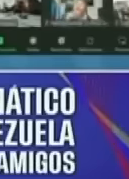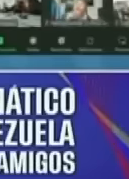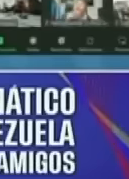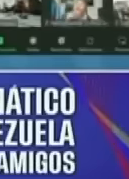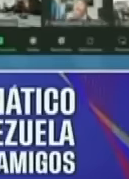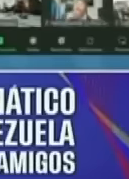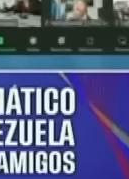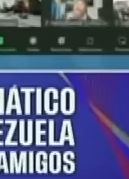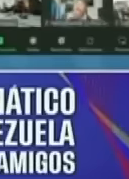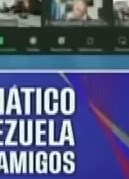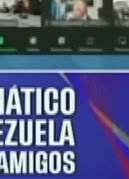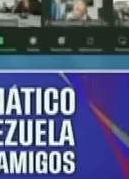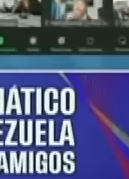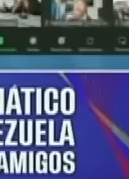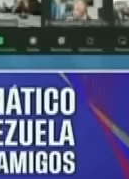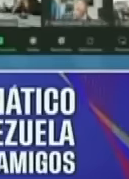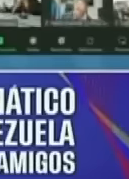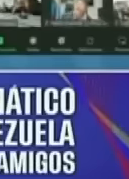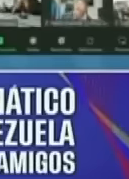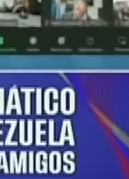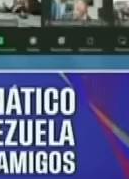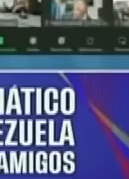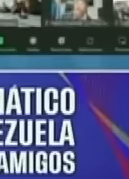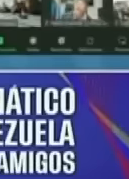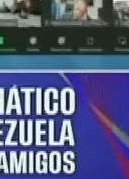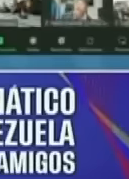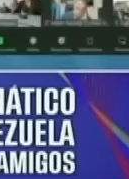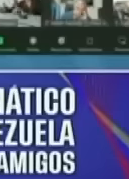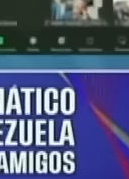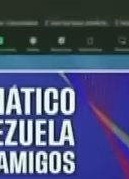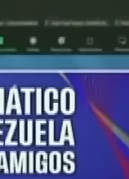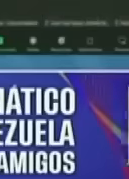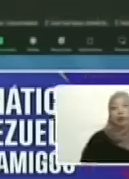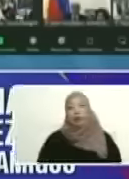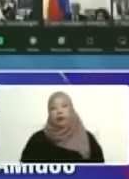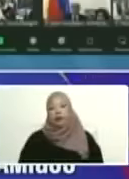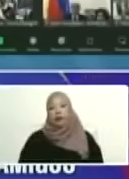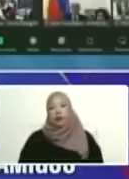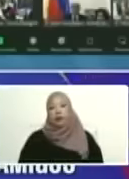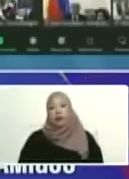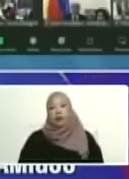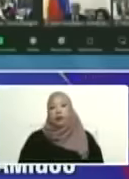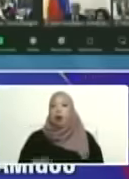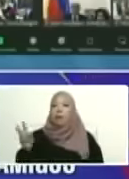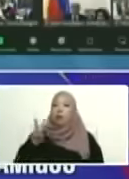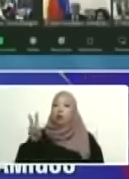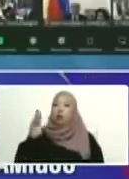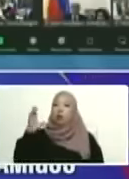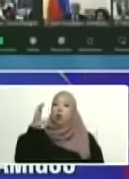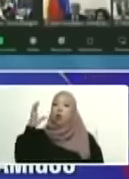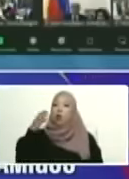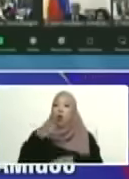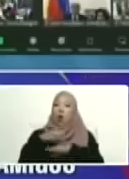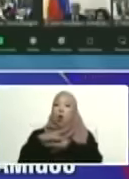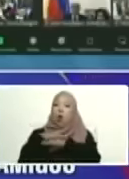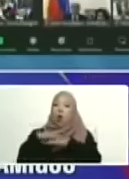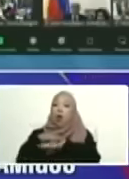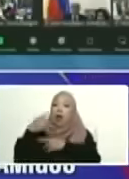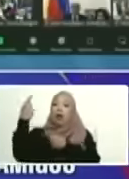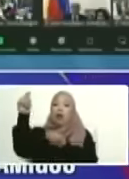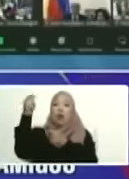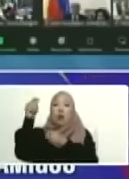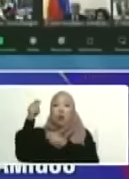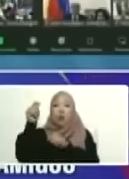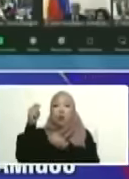profesor Norman Girvan, de sus conversaciones. Finalmente, los cancilleres de Guyana y Venezuela agradecieron al gobierno de Trinidad y Tobago por